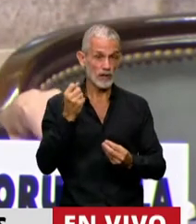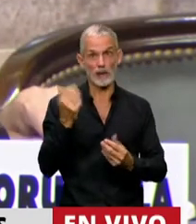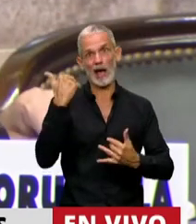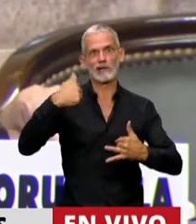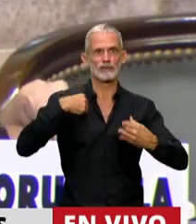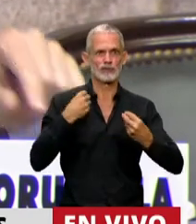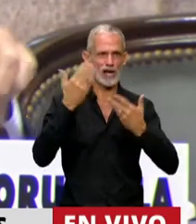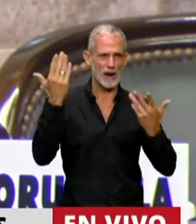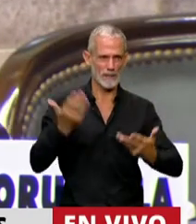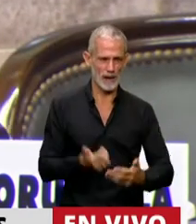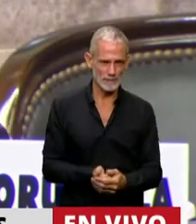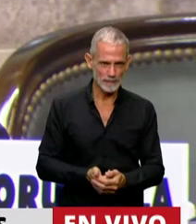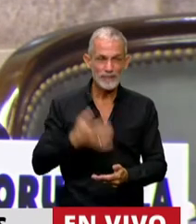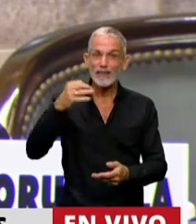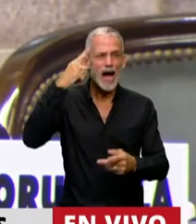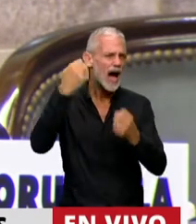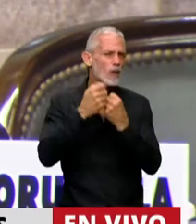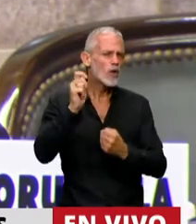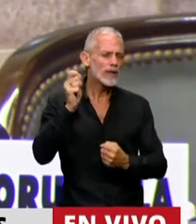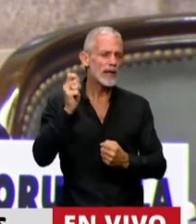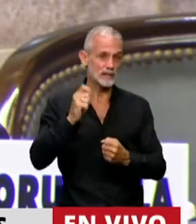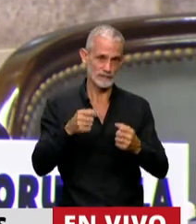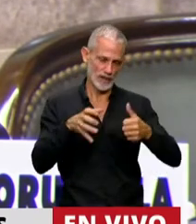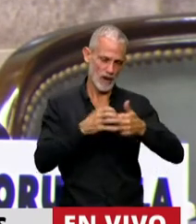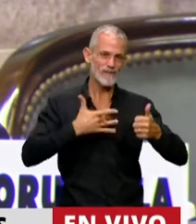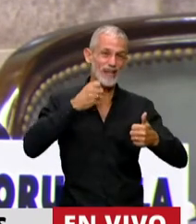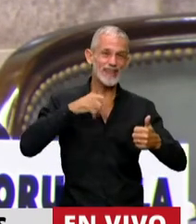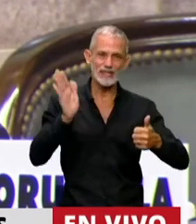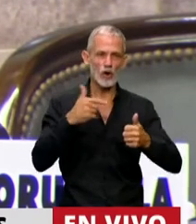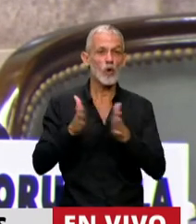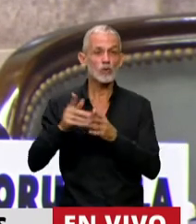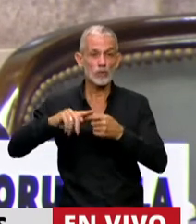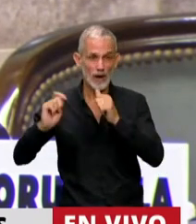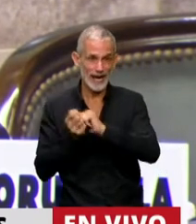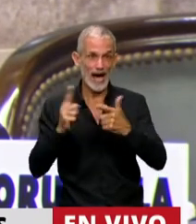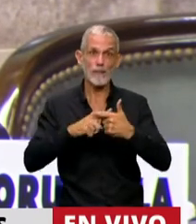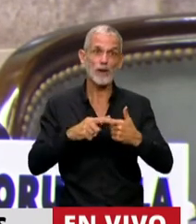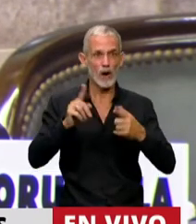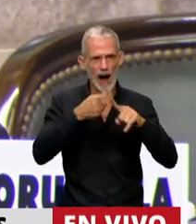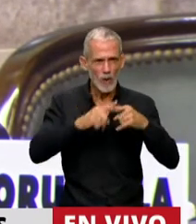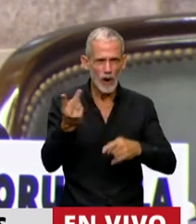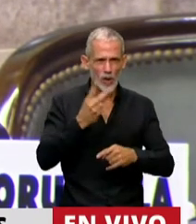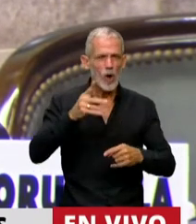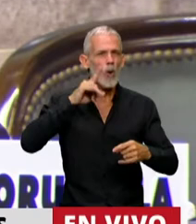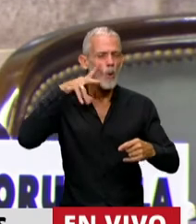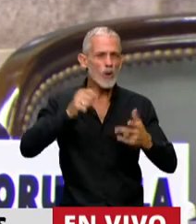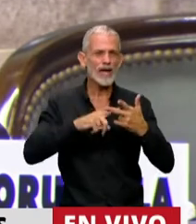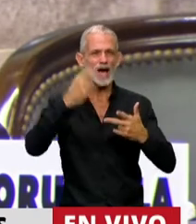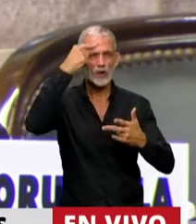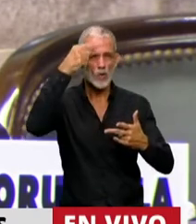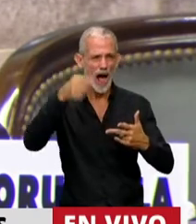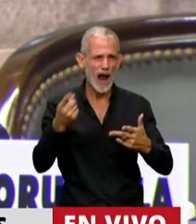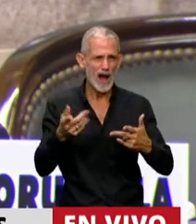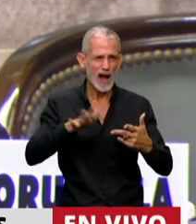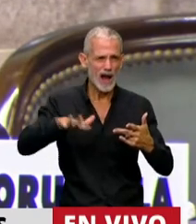convocan, ¿quiénes están de acuerdo? Frente de Todos, Junto por el Cambio, en pagar la deuda, la UIA, la sociedad